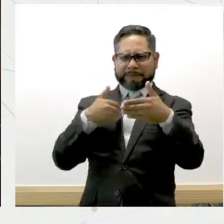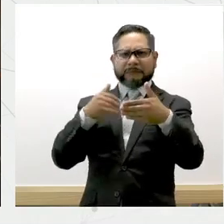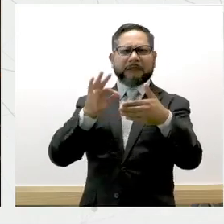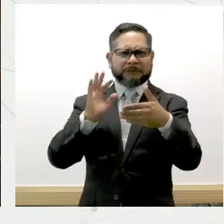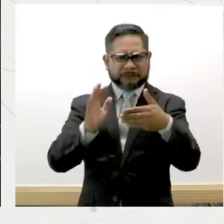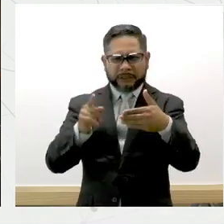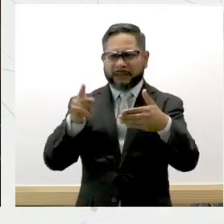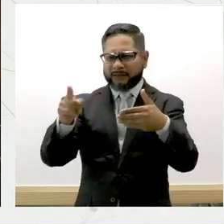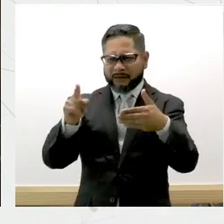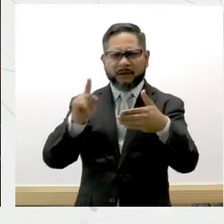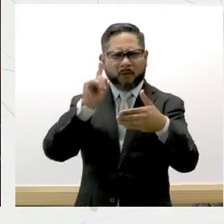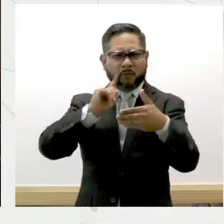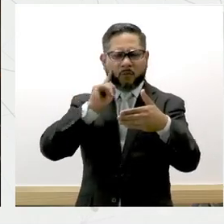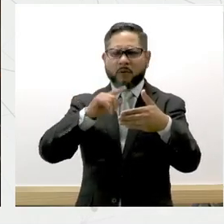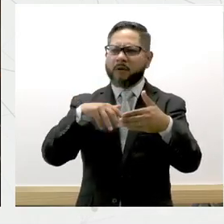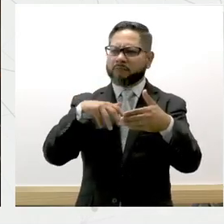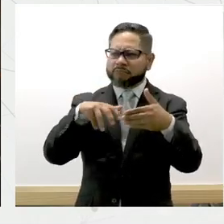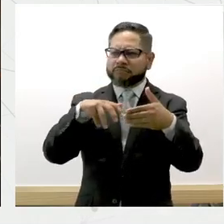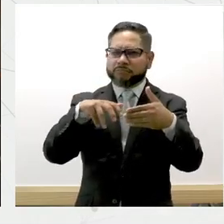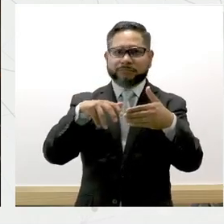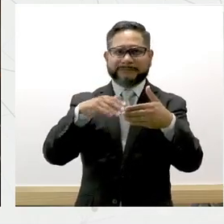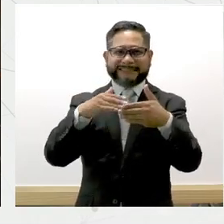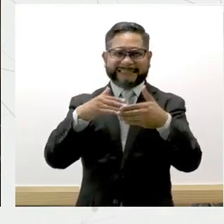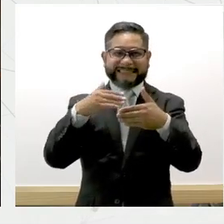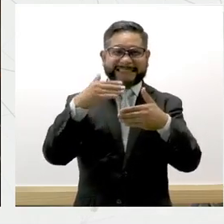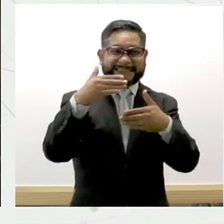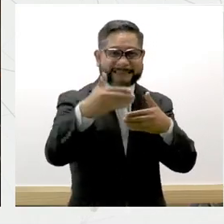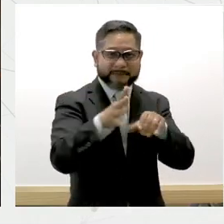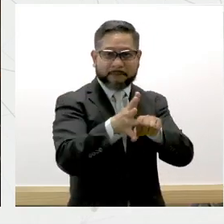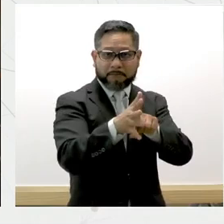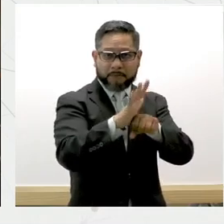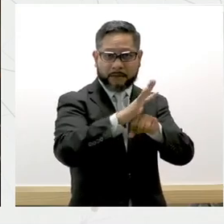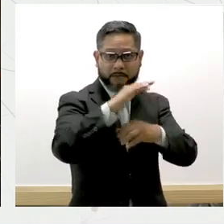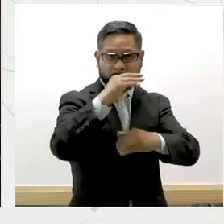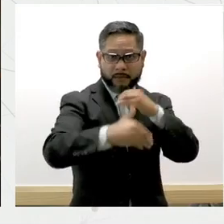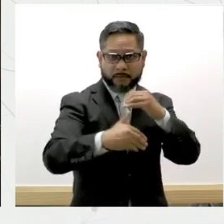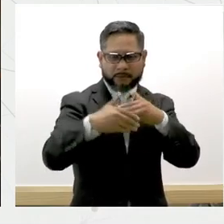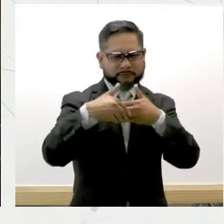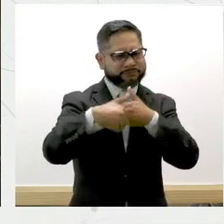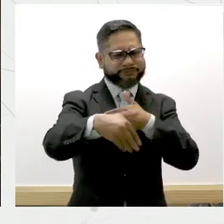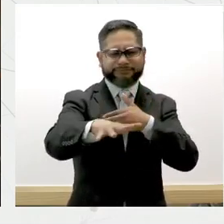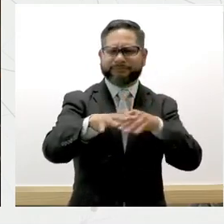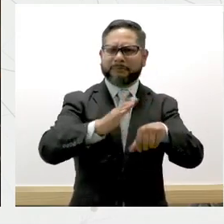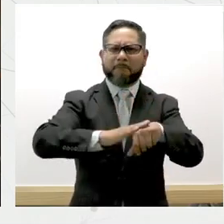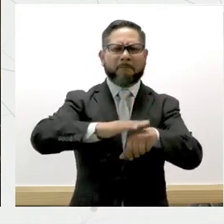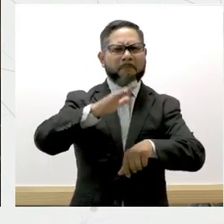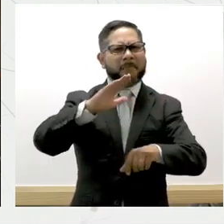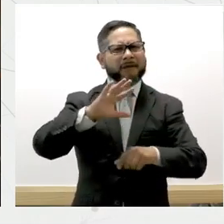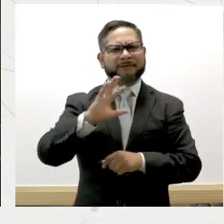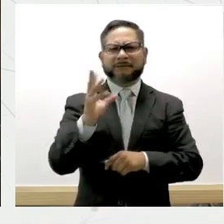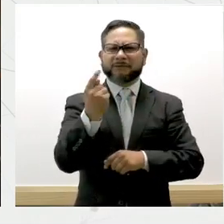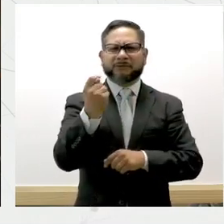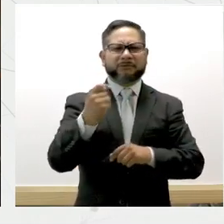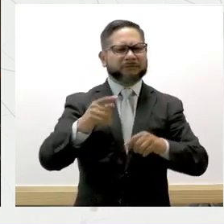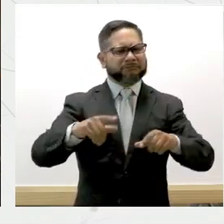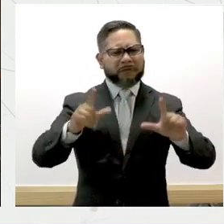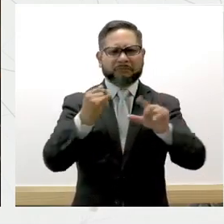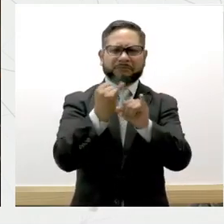muy importante, pero sobre todo la pandemia marcó un punto de inflexión, ¿no?, en esta materia. La tecnología ha venido